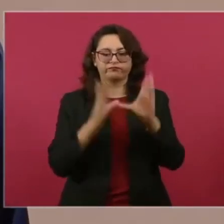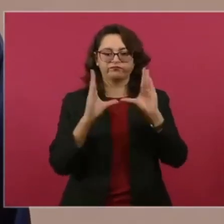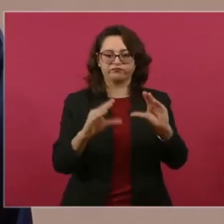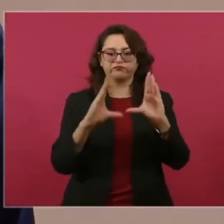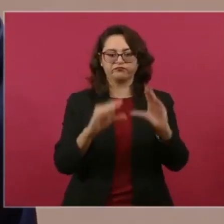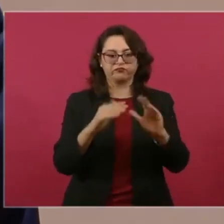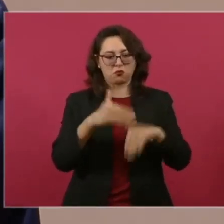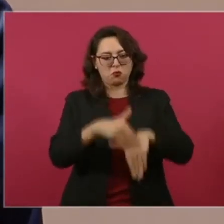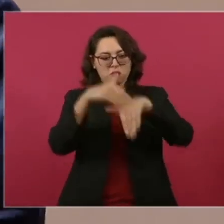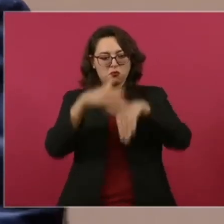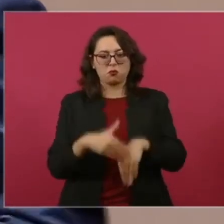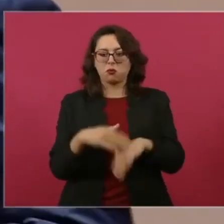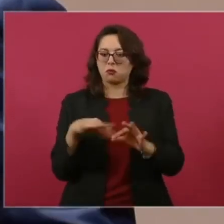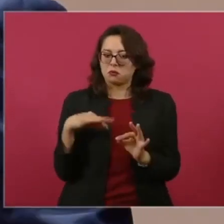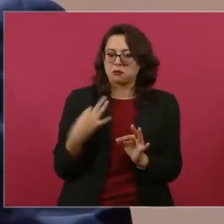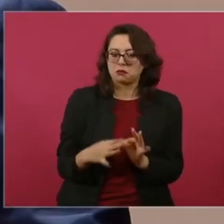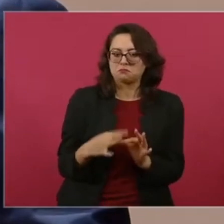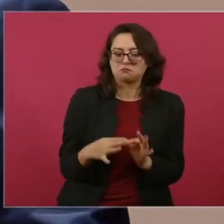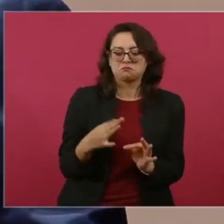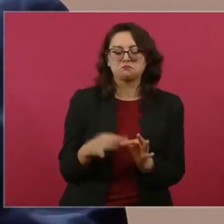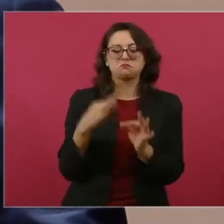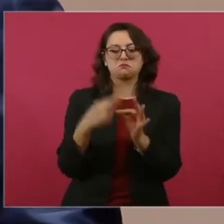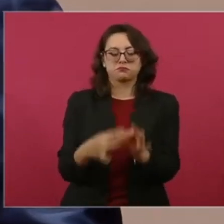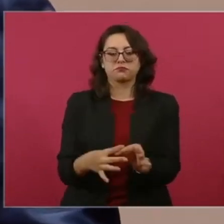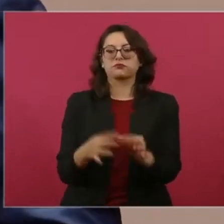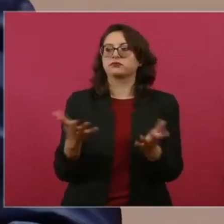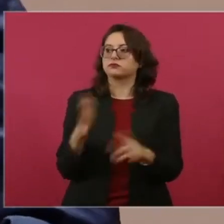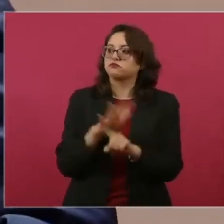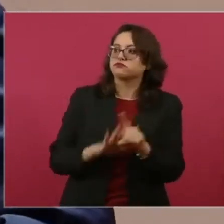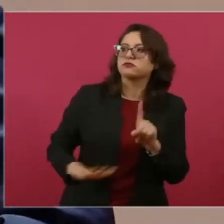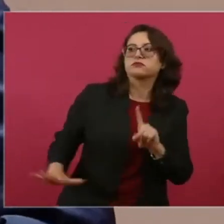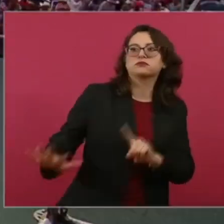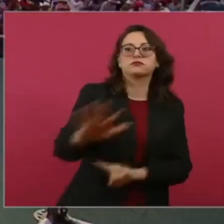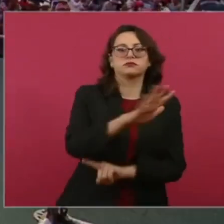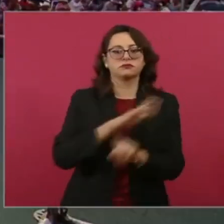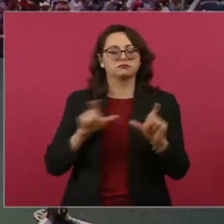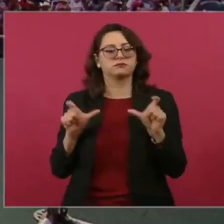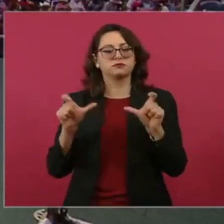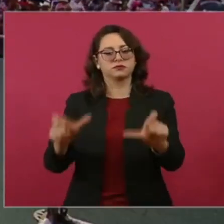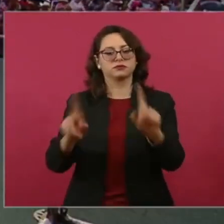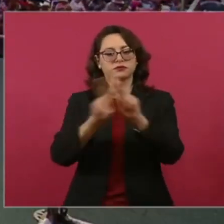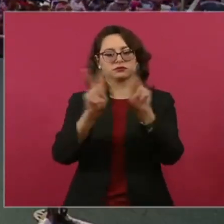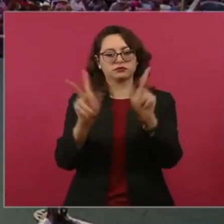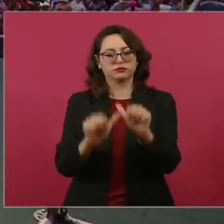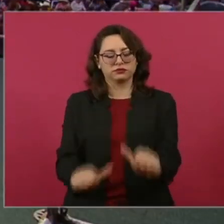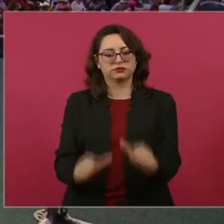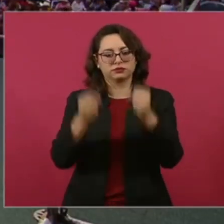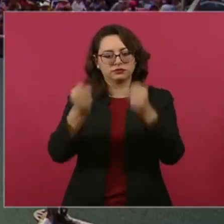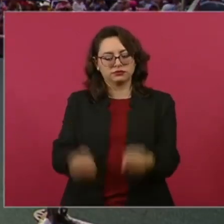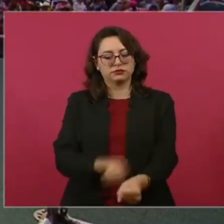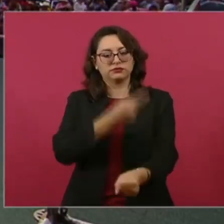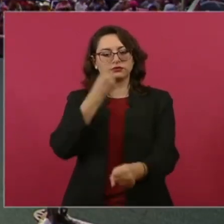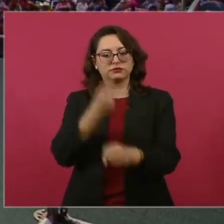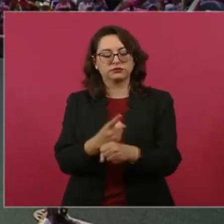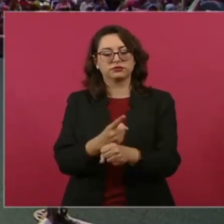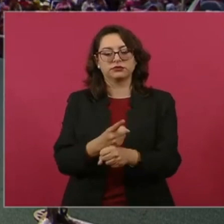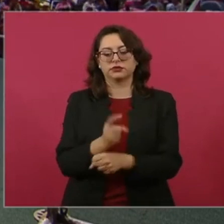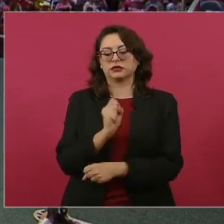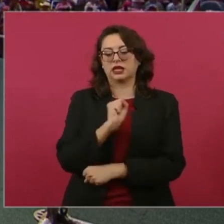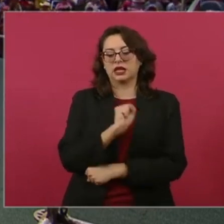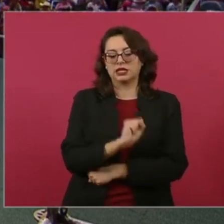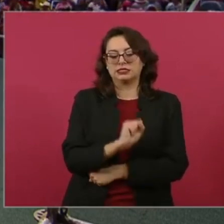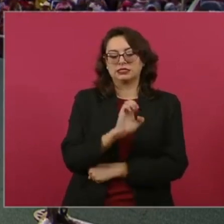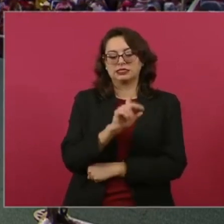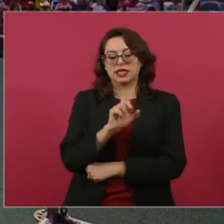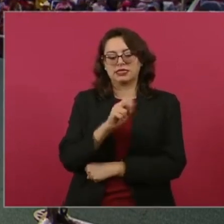disciplinados y entregados a garantizar la paz y la seguridad pública, siempre con la guía de la Secretaría